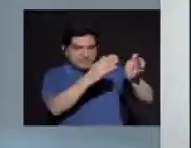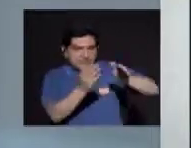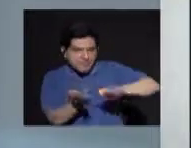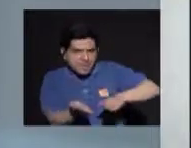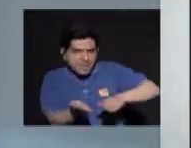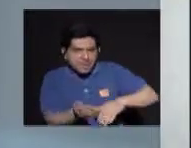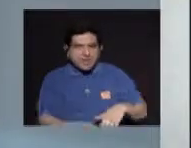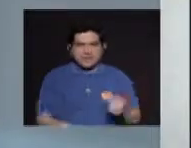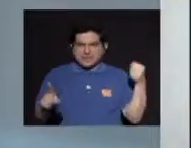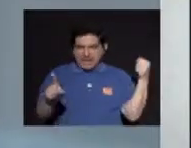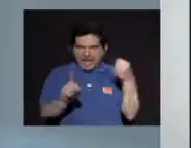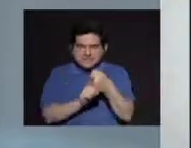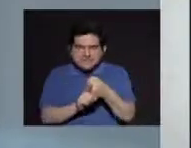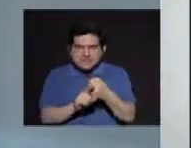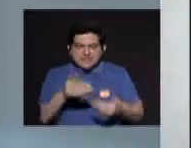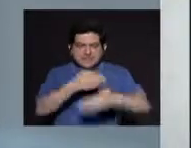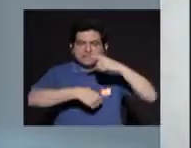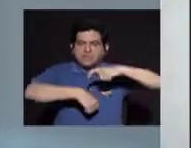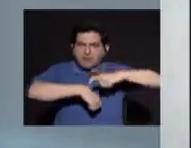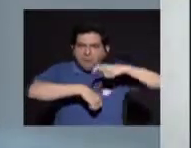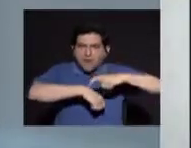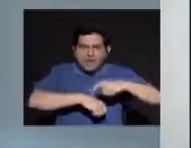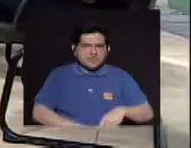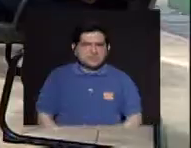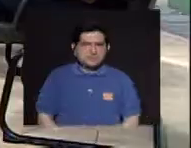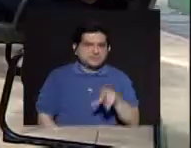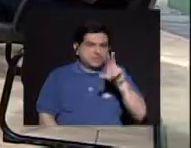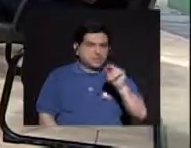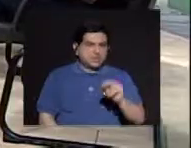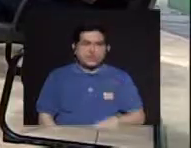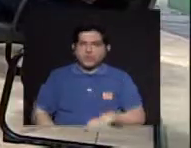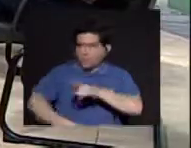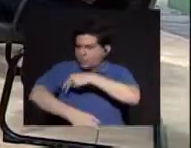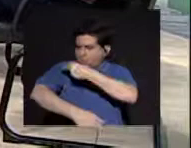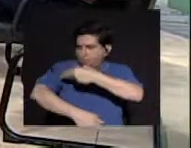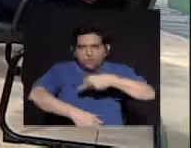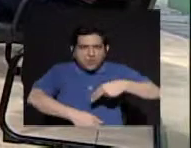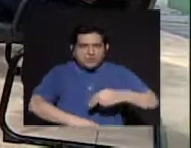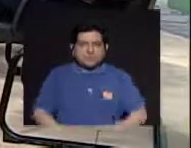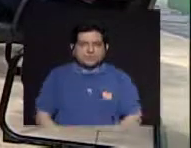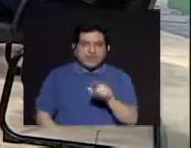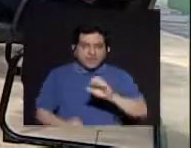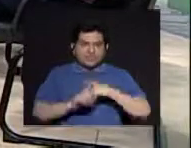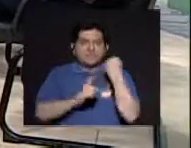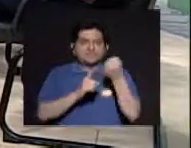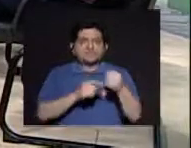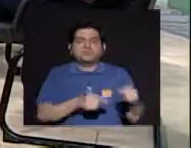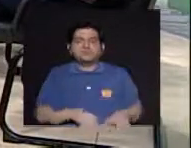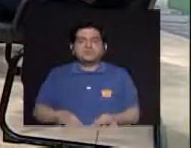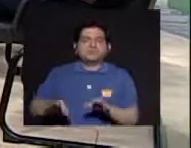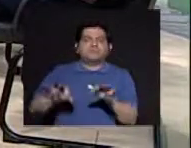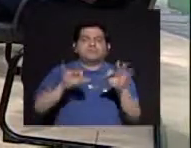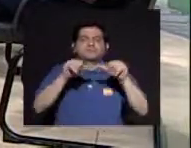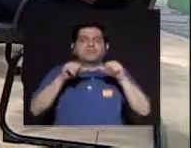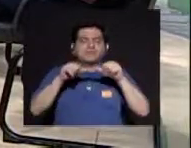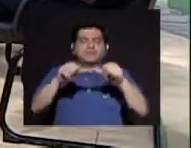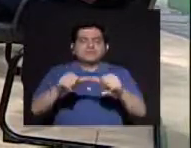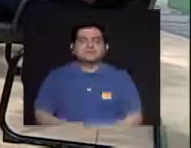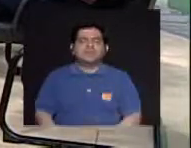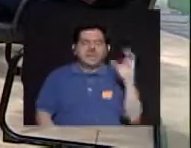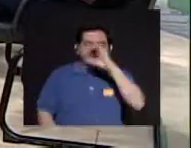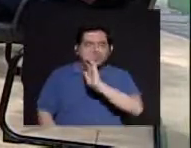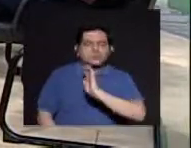si muere como por un accidente o antes de tiempo y no ha sido bautizado, va a andar por ahí. Buscando otros